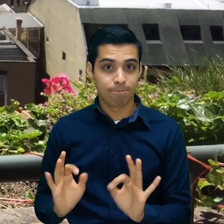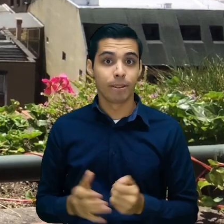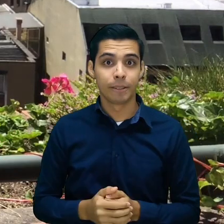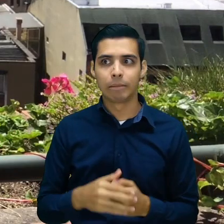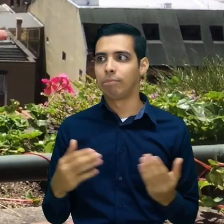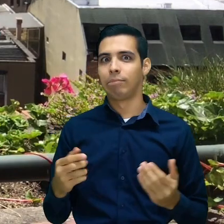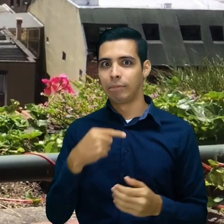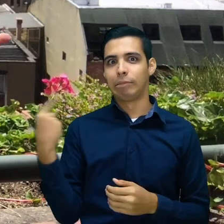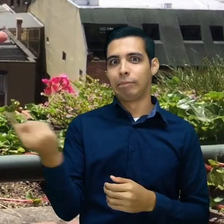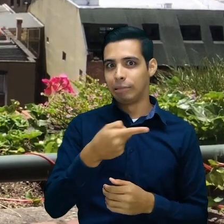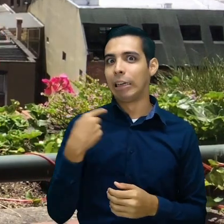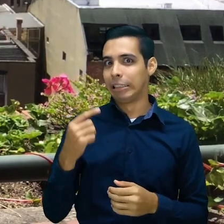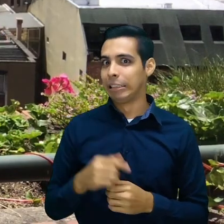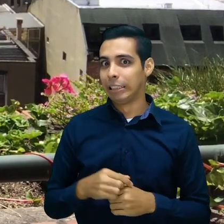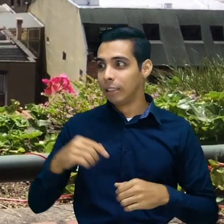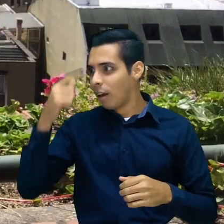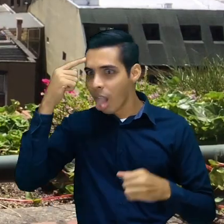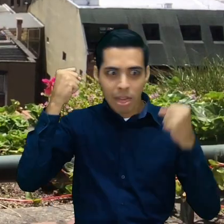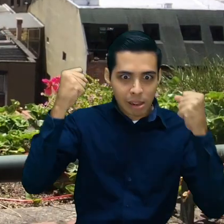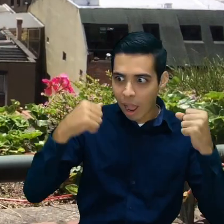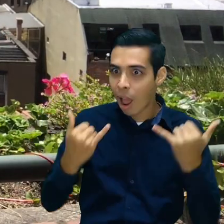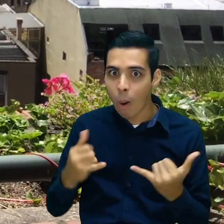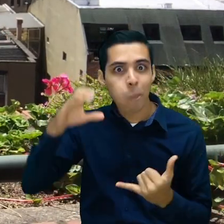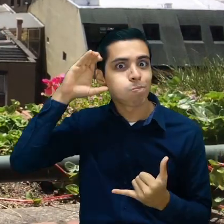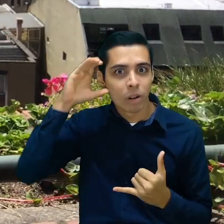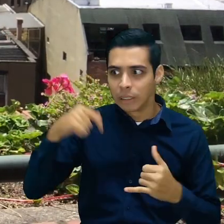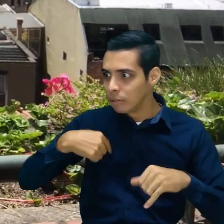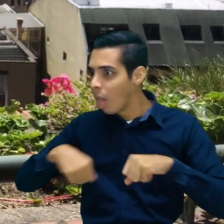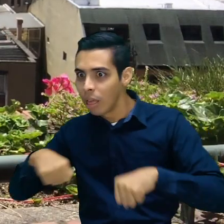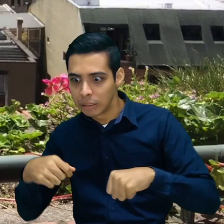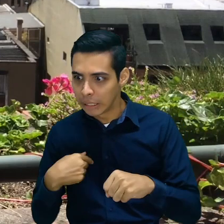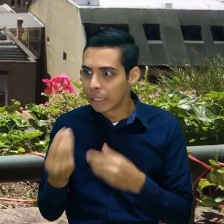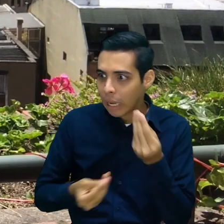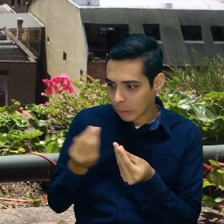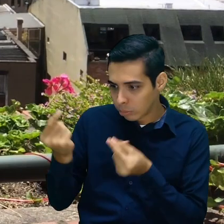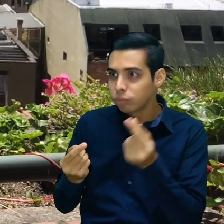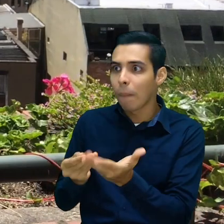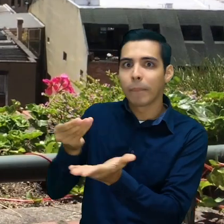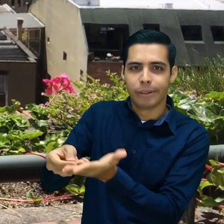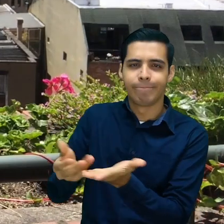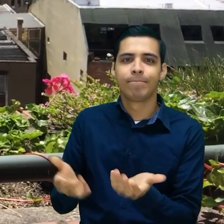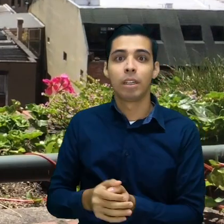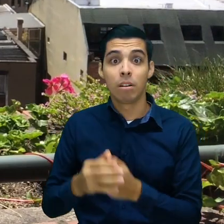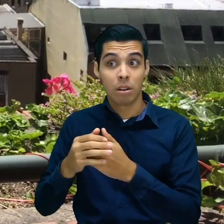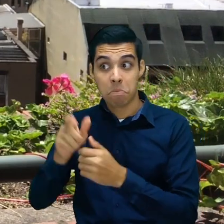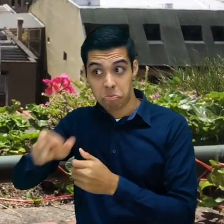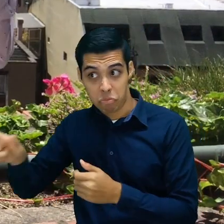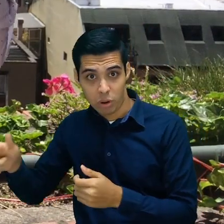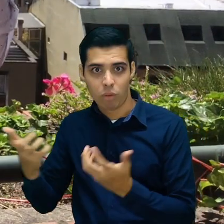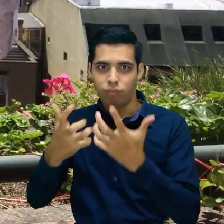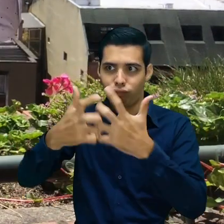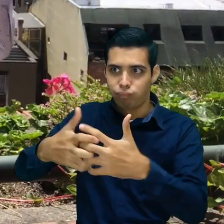es la declaración de renta, ¿no? Que es un impuesto que las personas naturales y también las empresas deben pagar dependiendo de ciertos topes y demás.